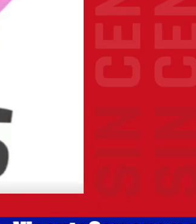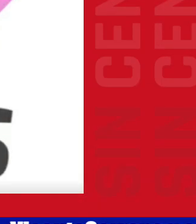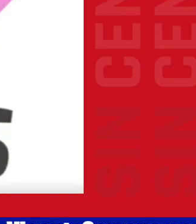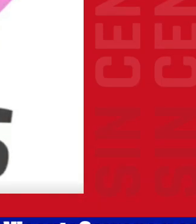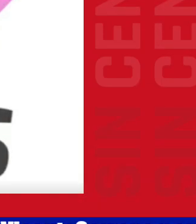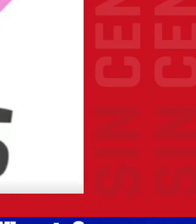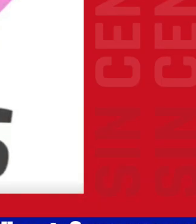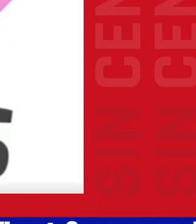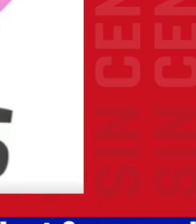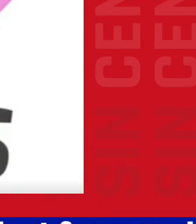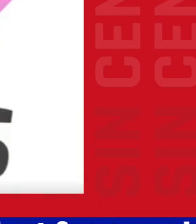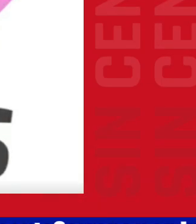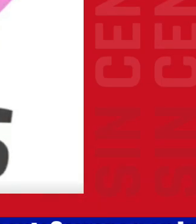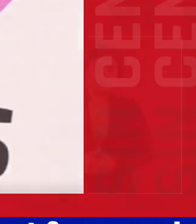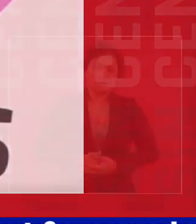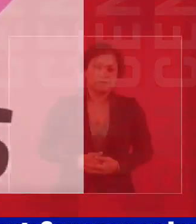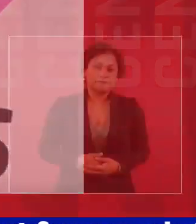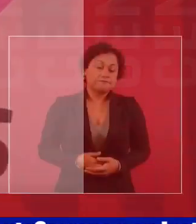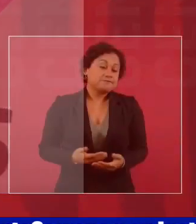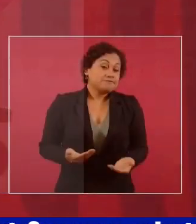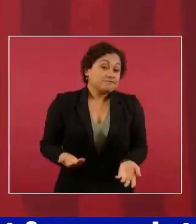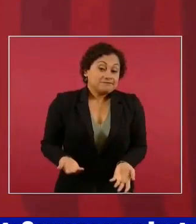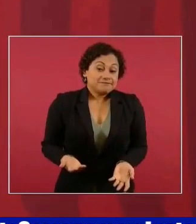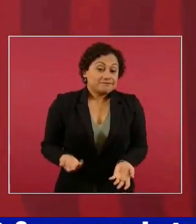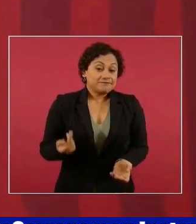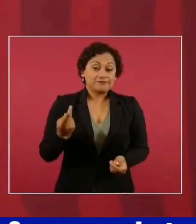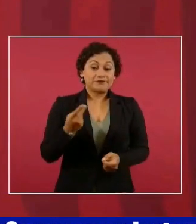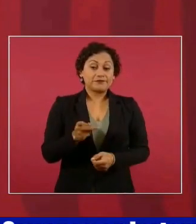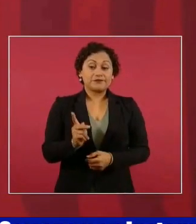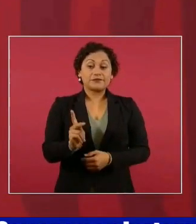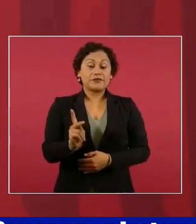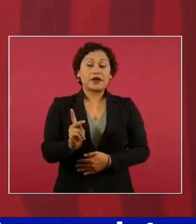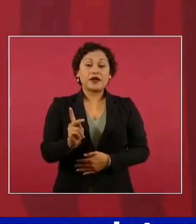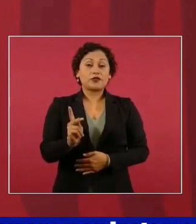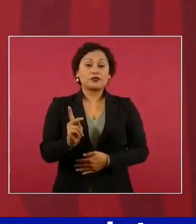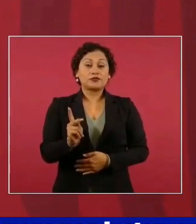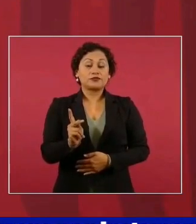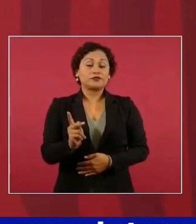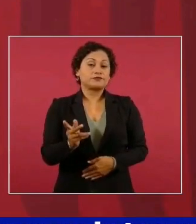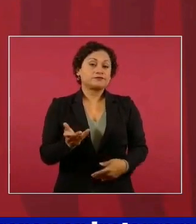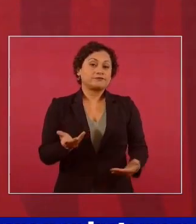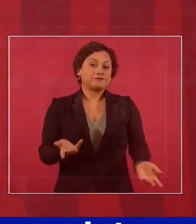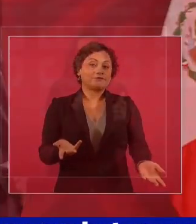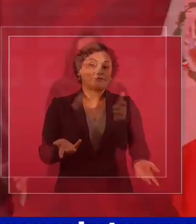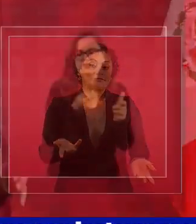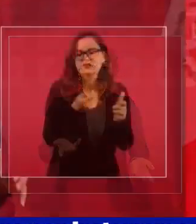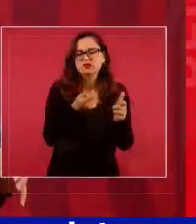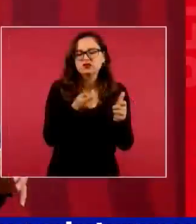hasta se burló de él en la mañanera. A ver si lo tiene, Ceci. Échalo.